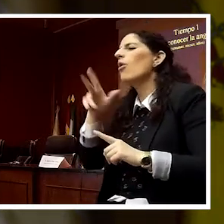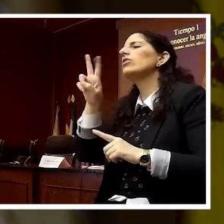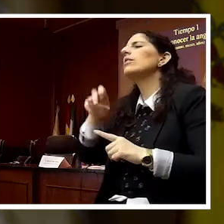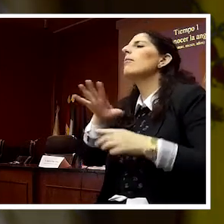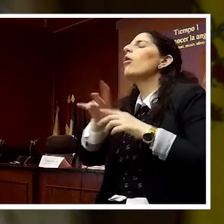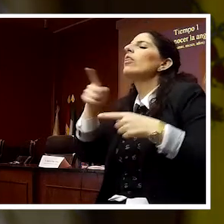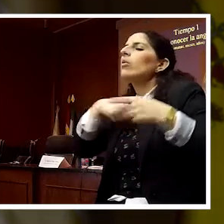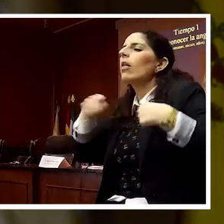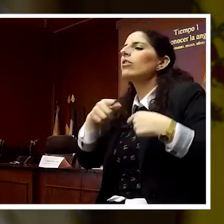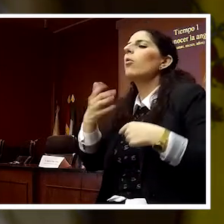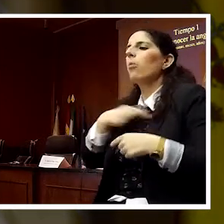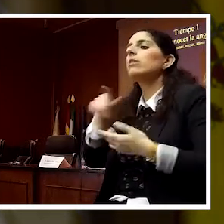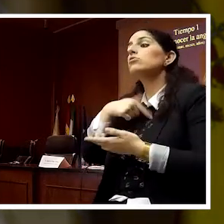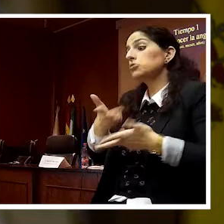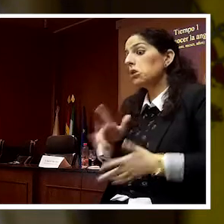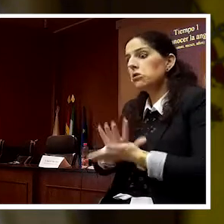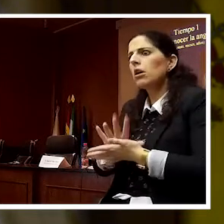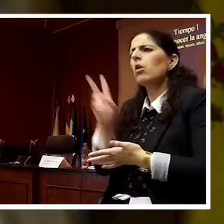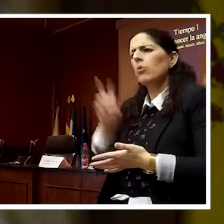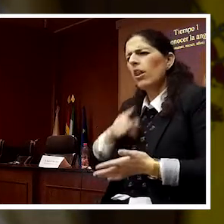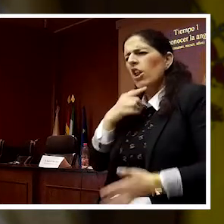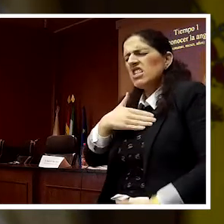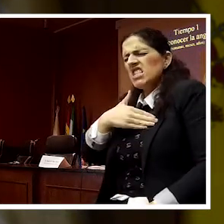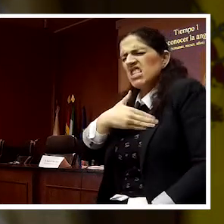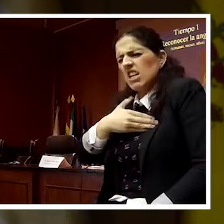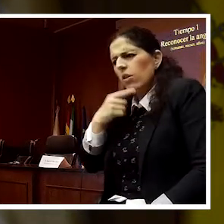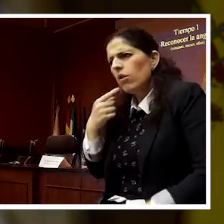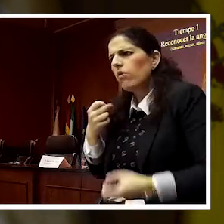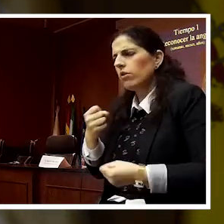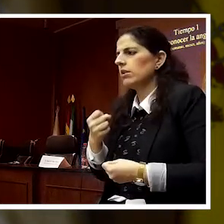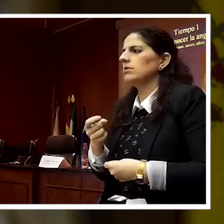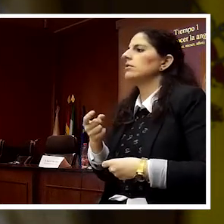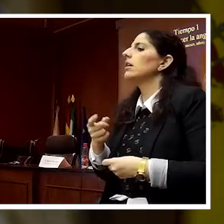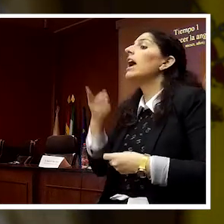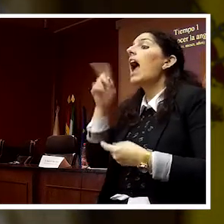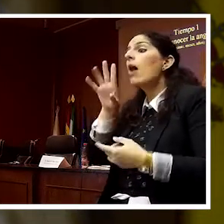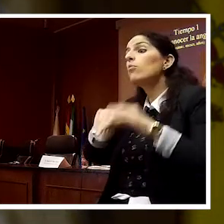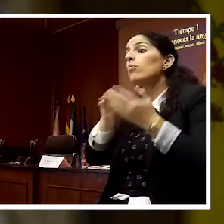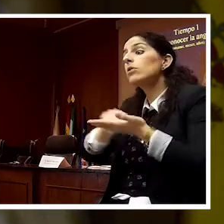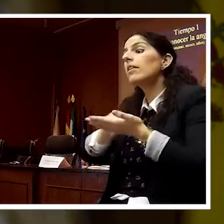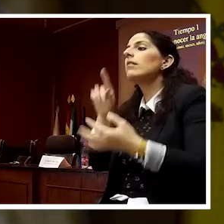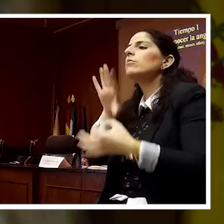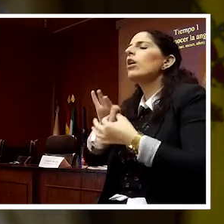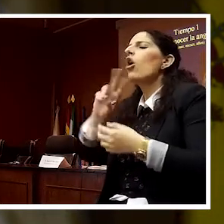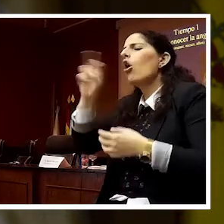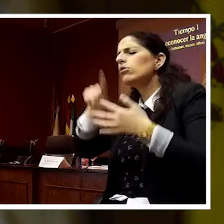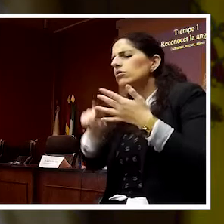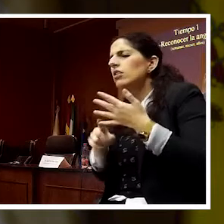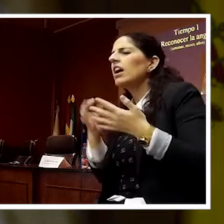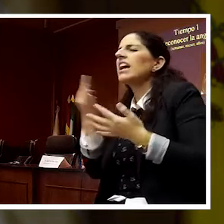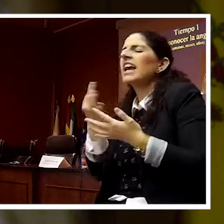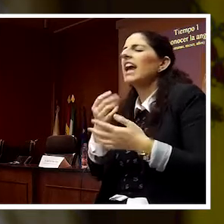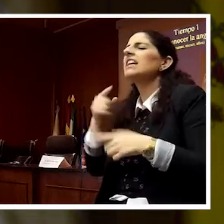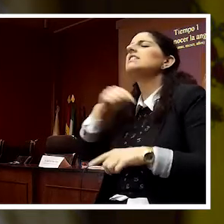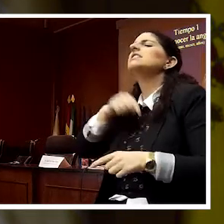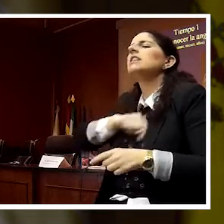vasoespástico. Y en muchas ocasiones se acompaña de síntomas vegetativos. ¿Qué entendemos por síntomas vegetativos? Pues